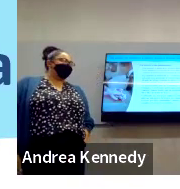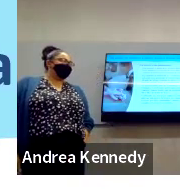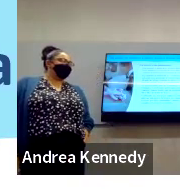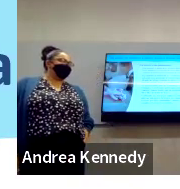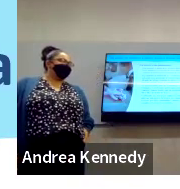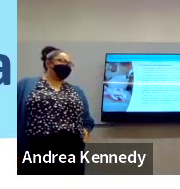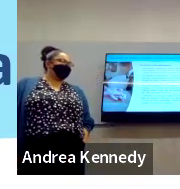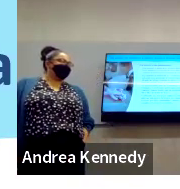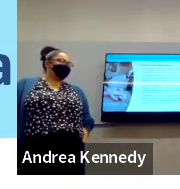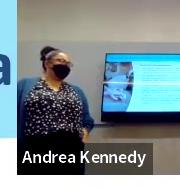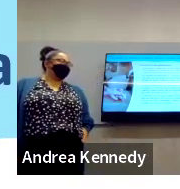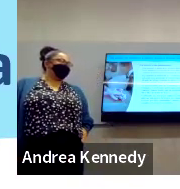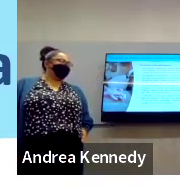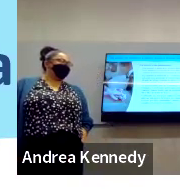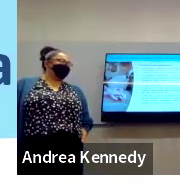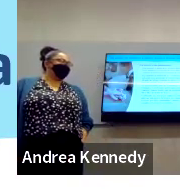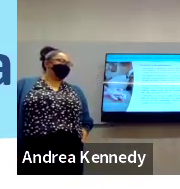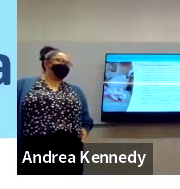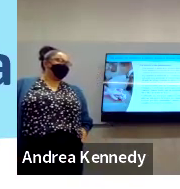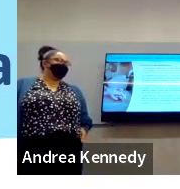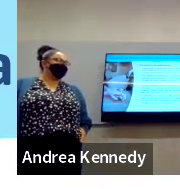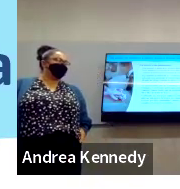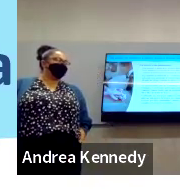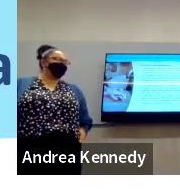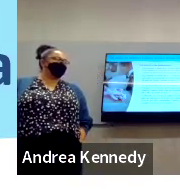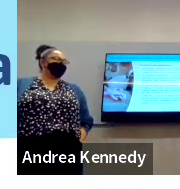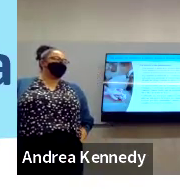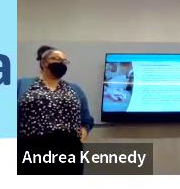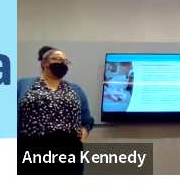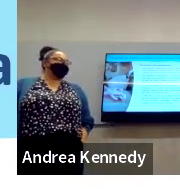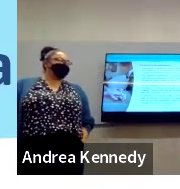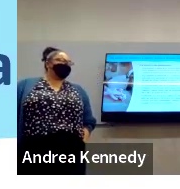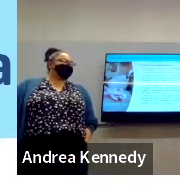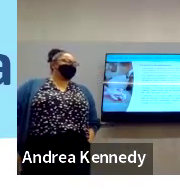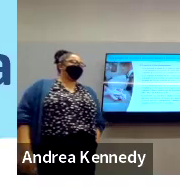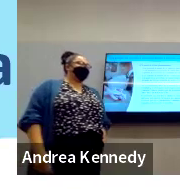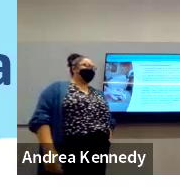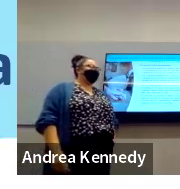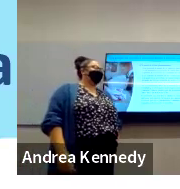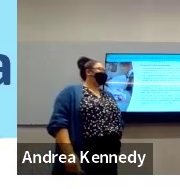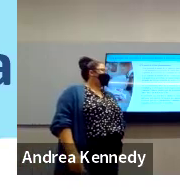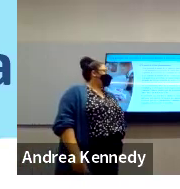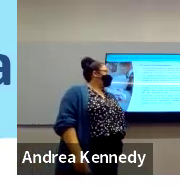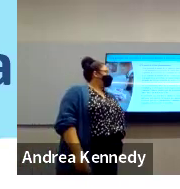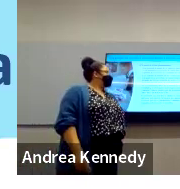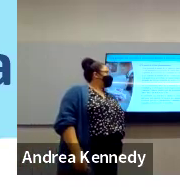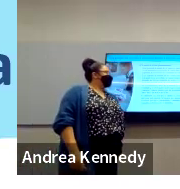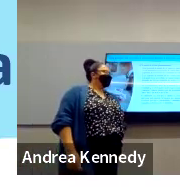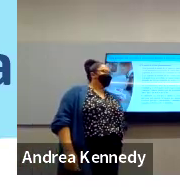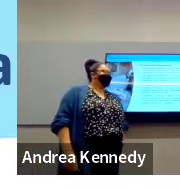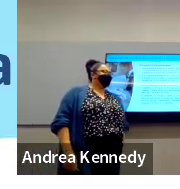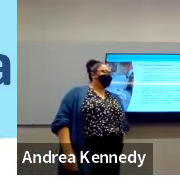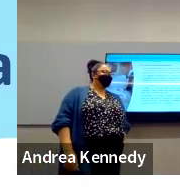ah, tiene que ser 12 meses después de que cumplan el año en esa unidad. En